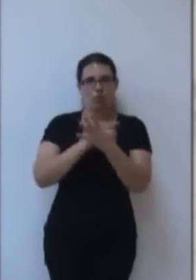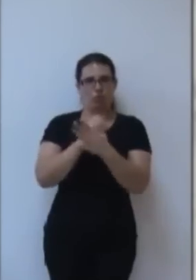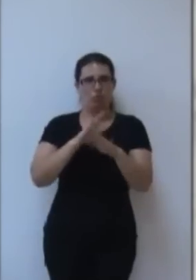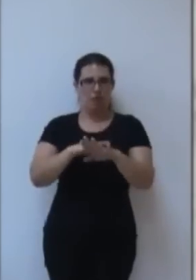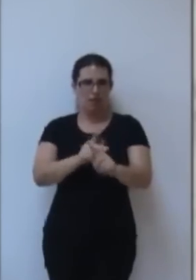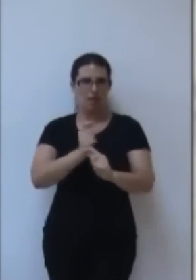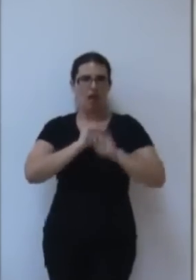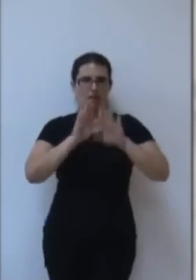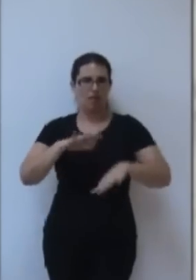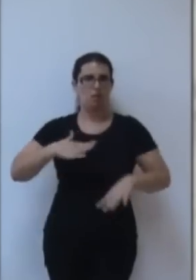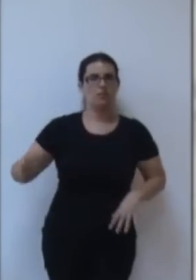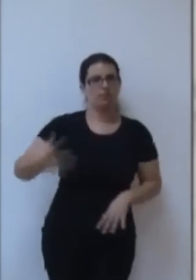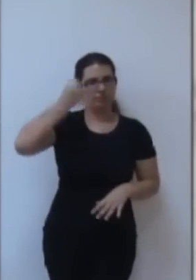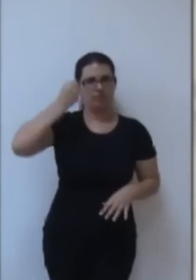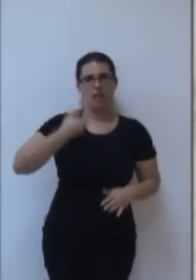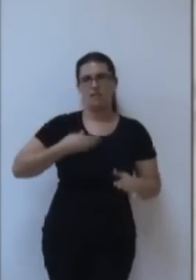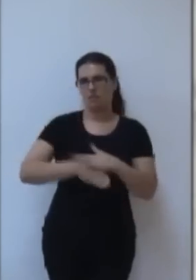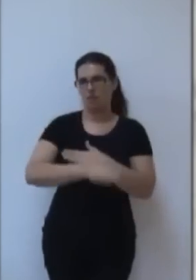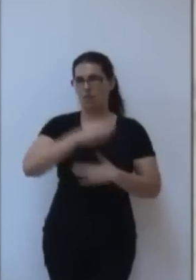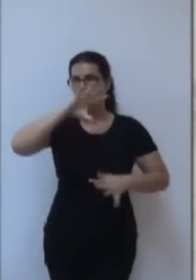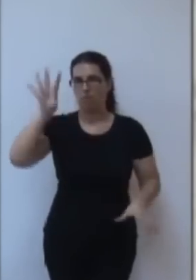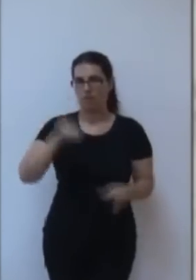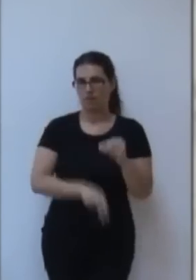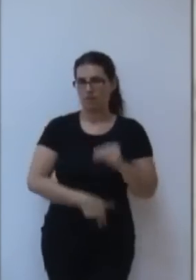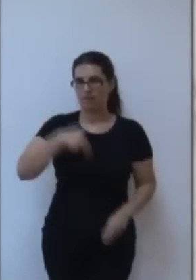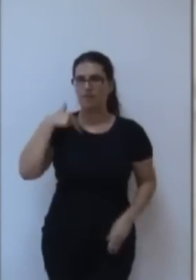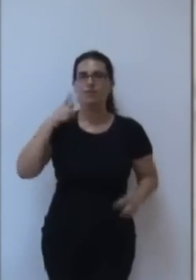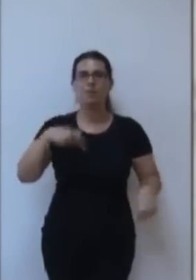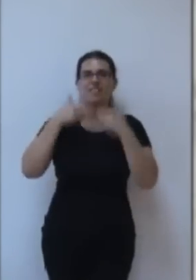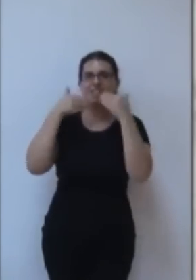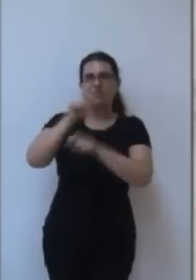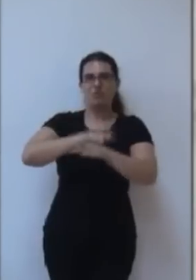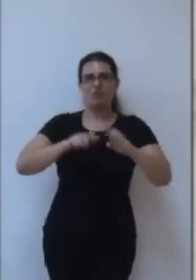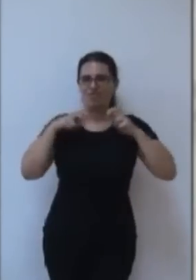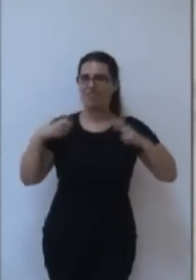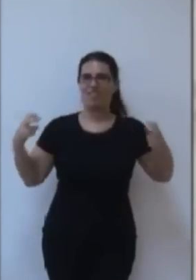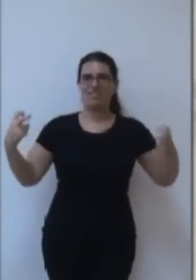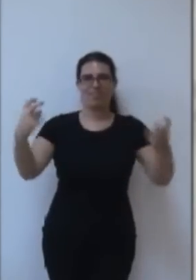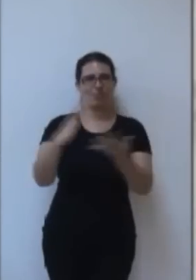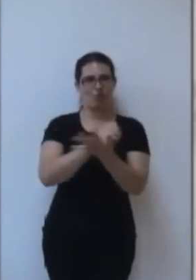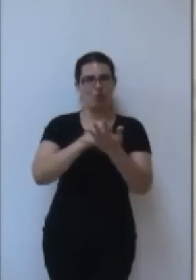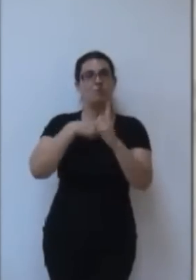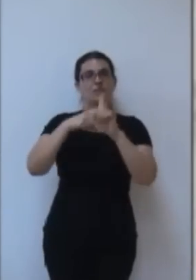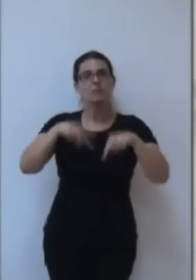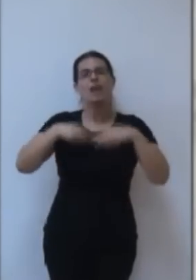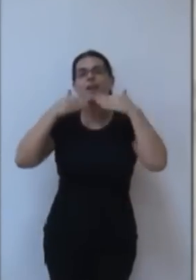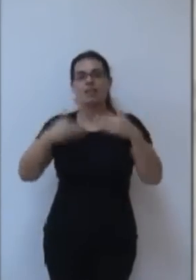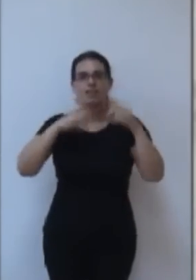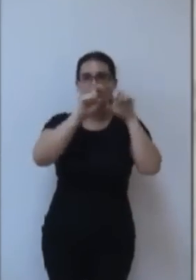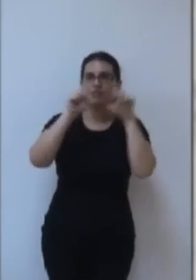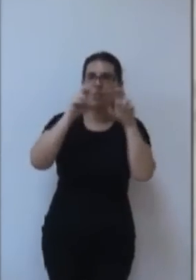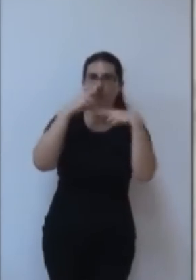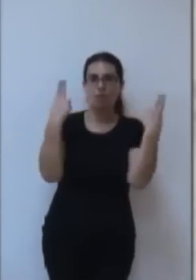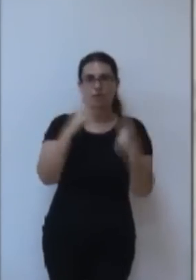la accesibilidad universal. Gracias también a todos los ponentes que nos acompañan y a las entidades públicas y